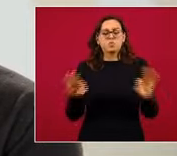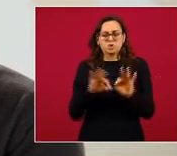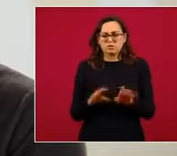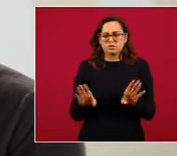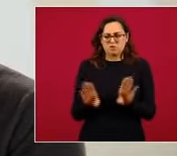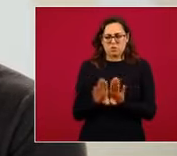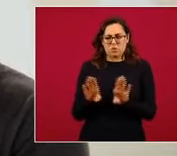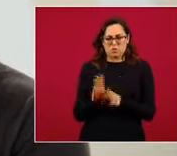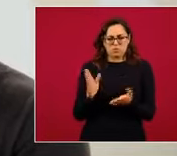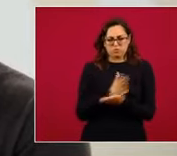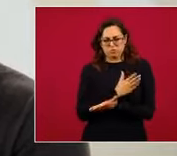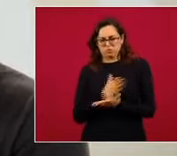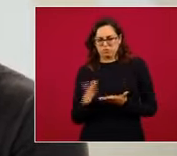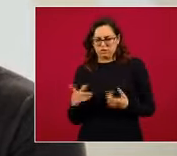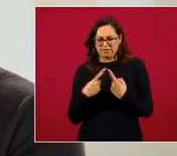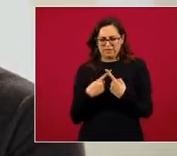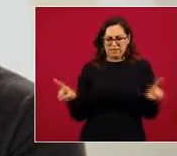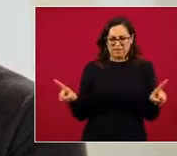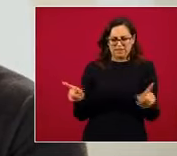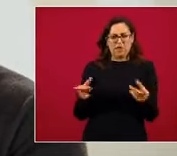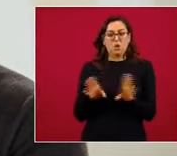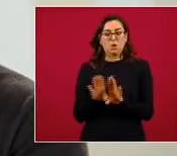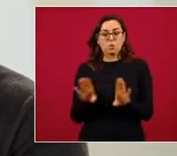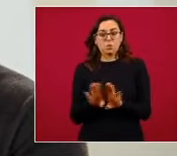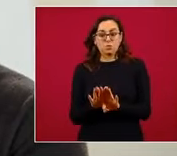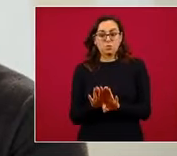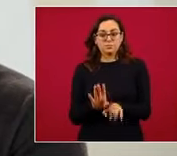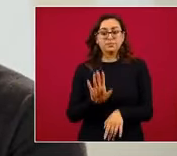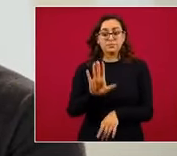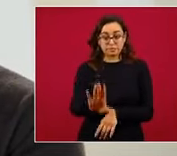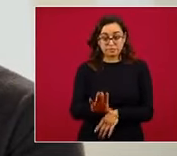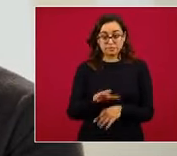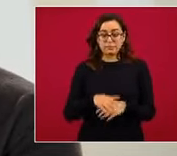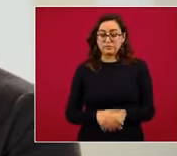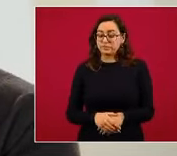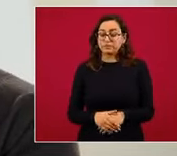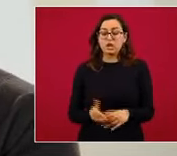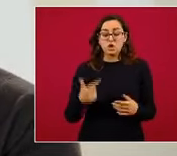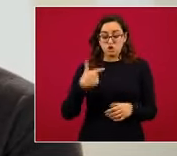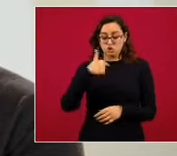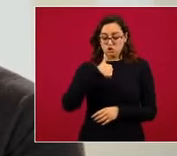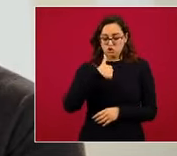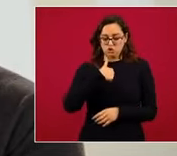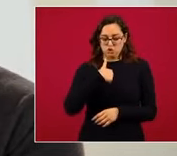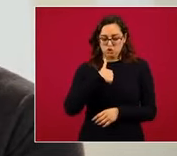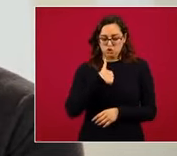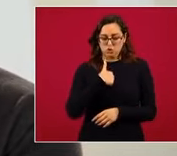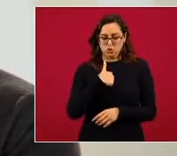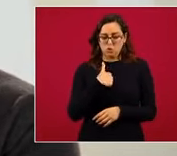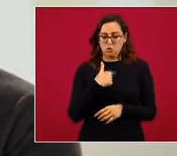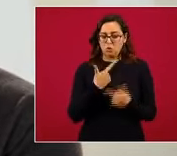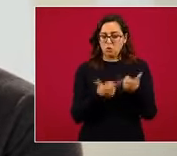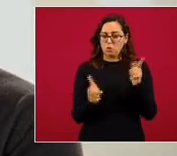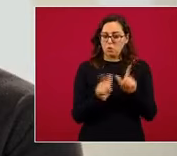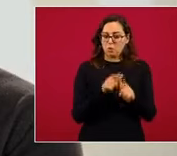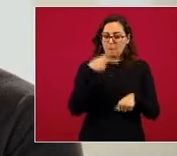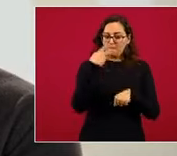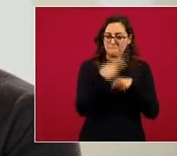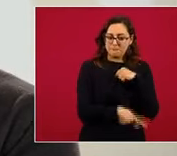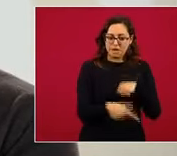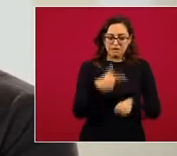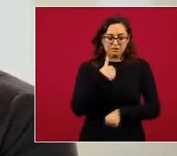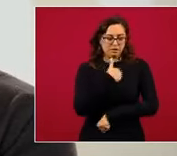población es que si yo me identifico dentro de un grupo de riesgo, es decir, soy una persona que padece hipertensión, que